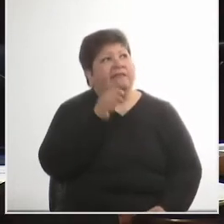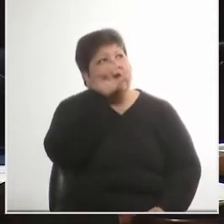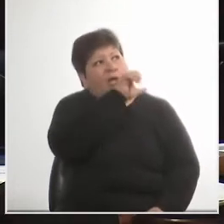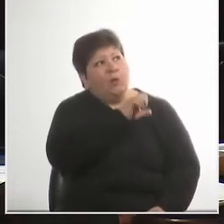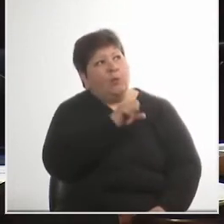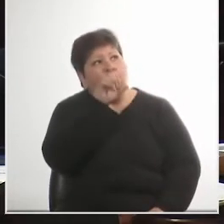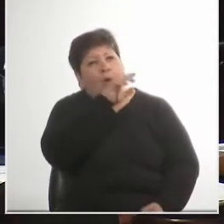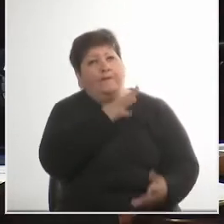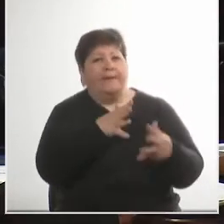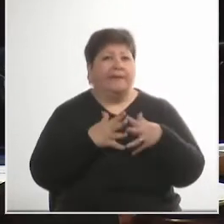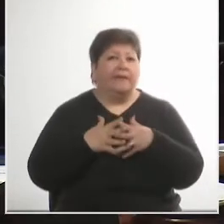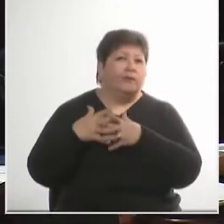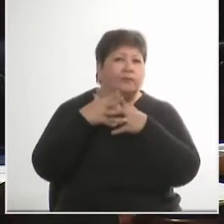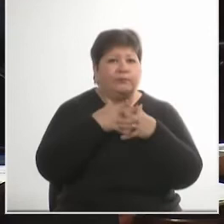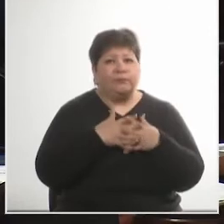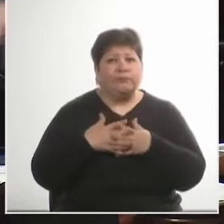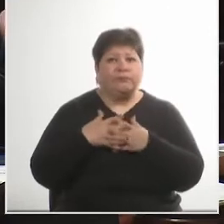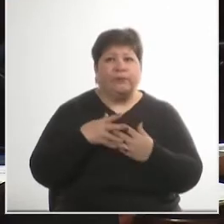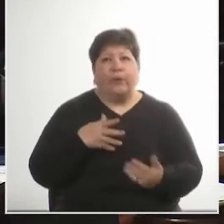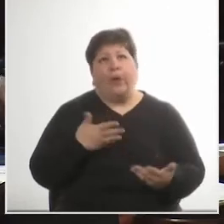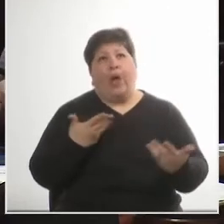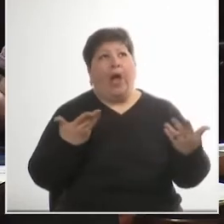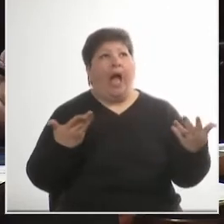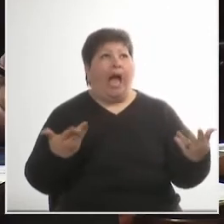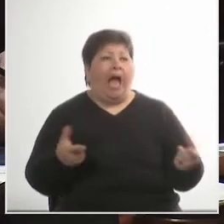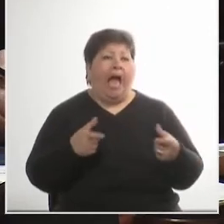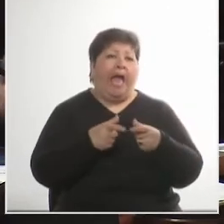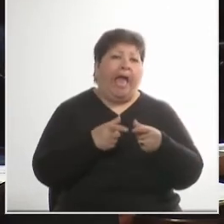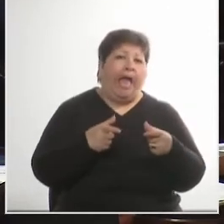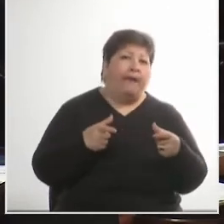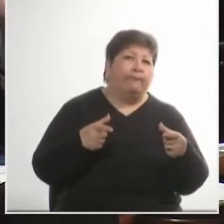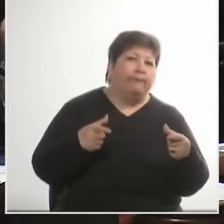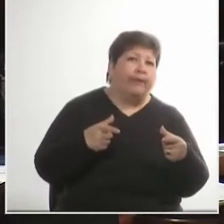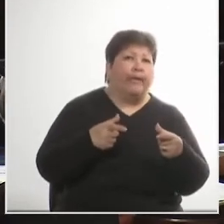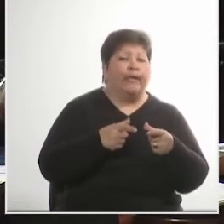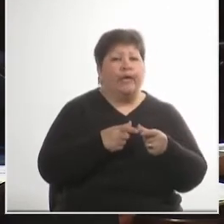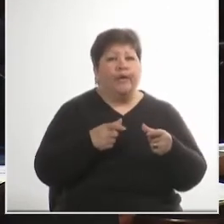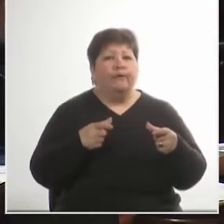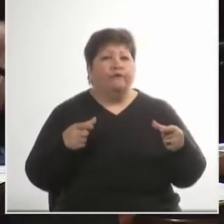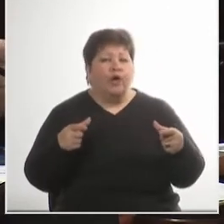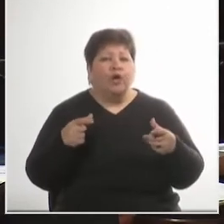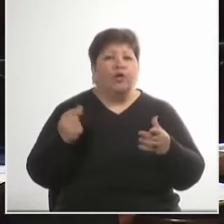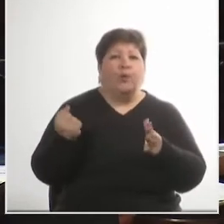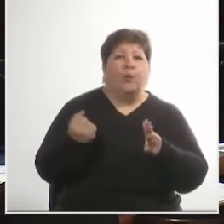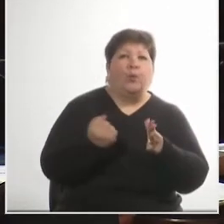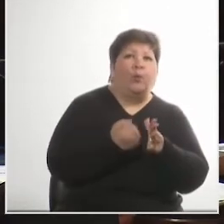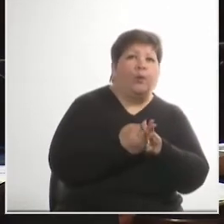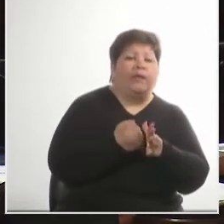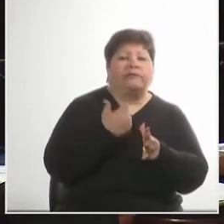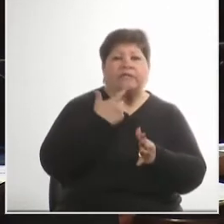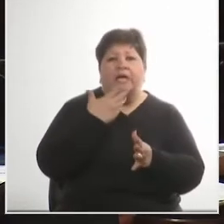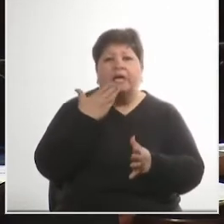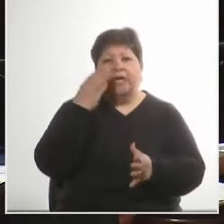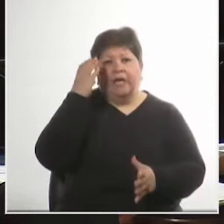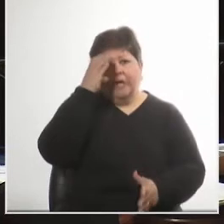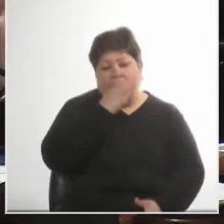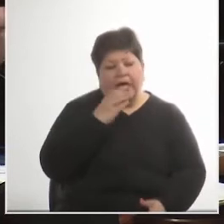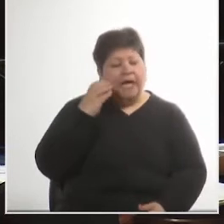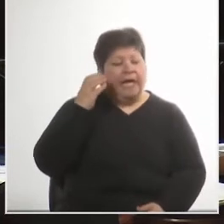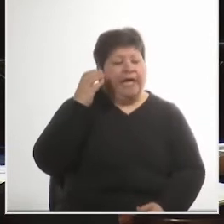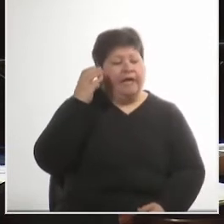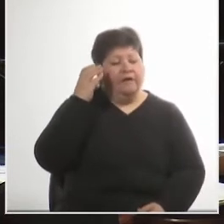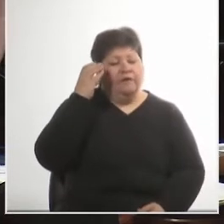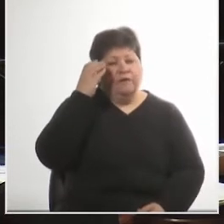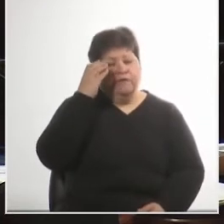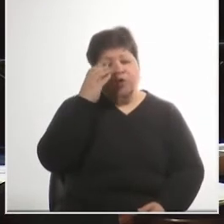o norteamericano, de los bonos verdes, los bonos de carbono y otras hierbas. Hace